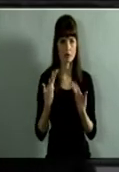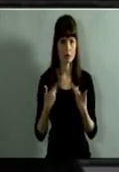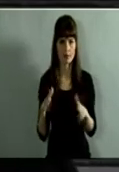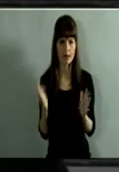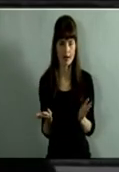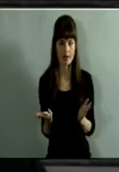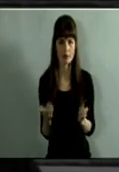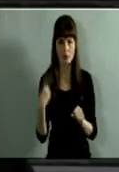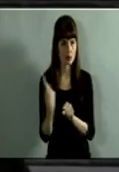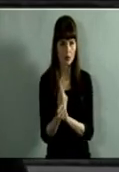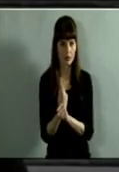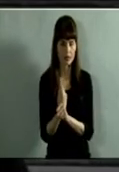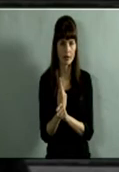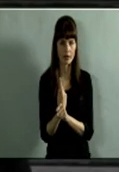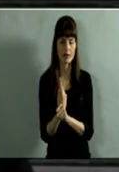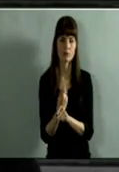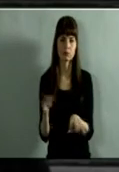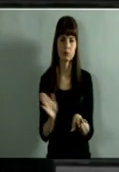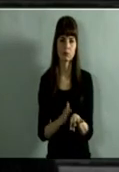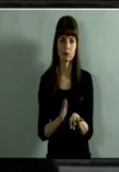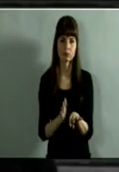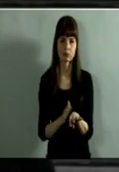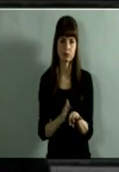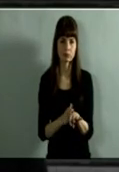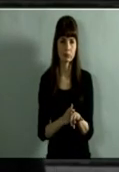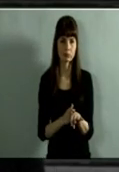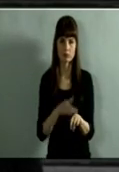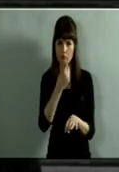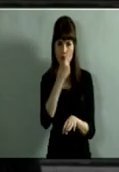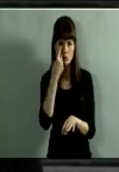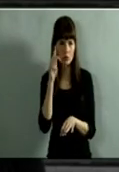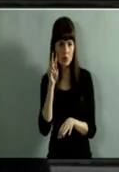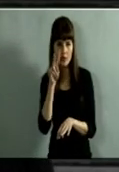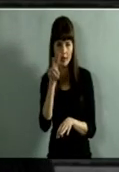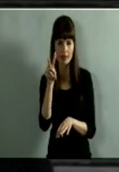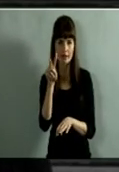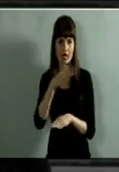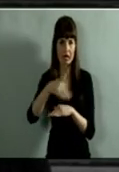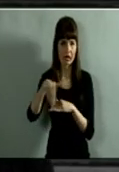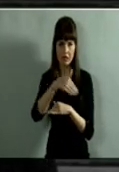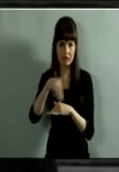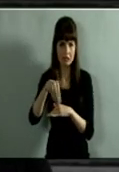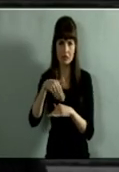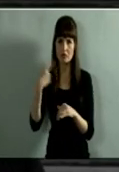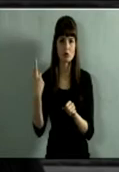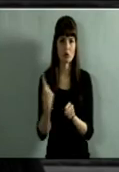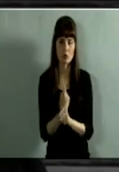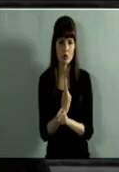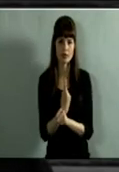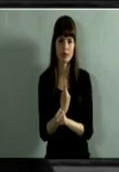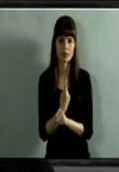vida normal. Por el tema de que no podía salir a la calle porque no veía, perdía el